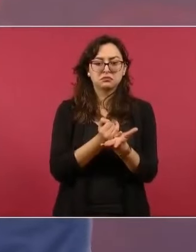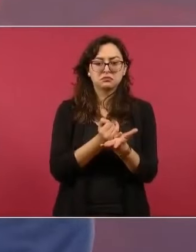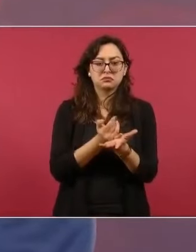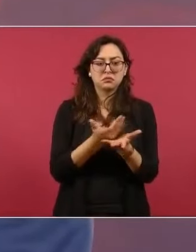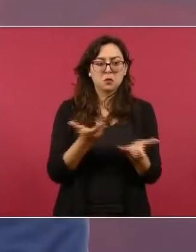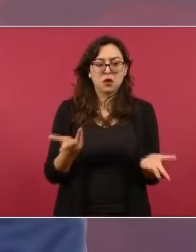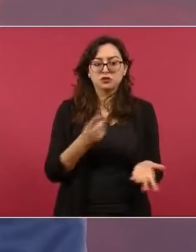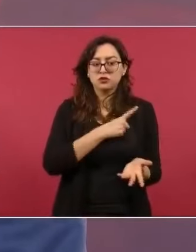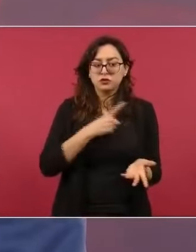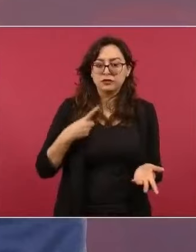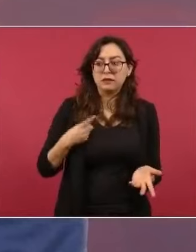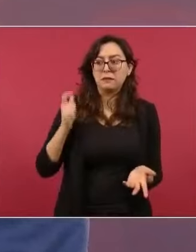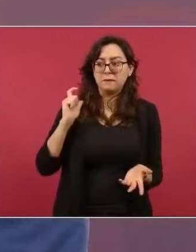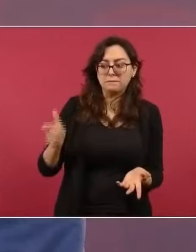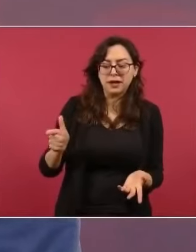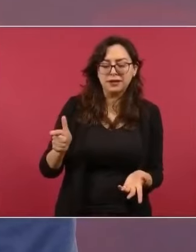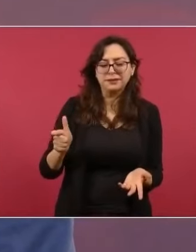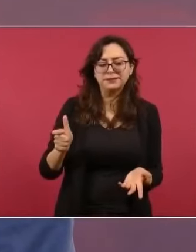pues deudas